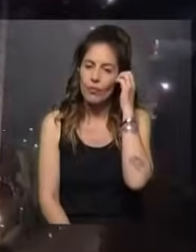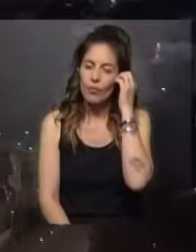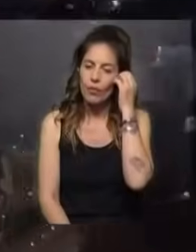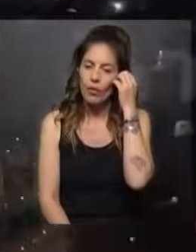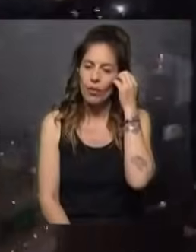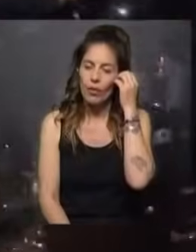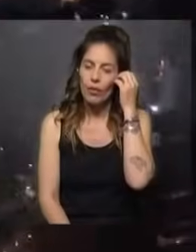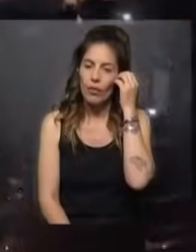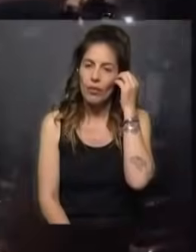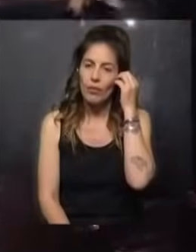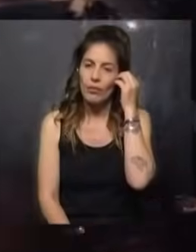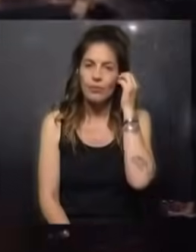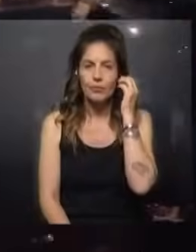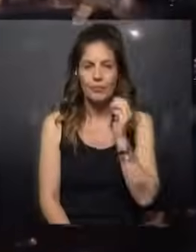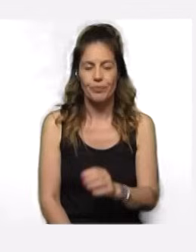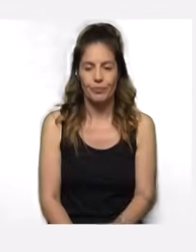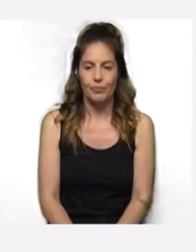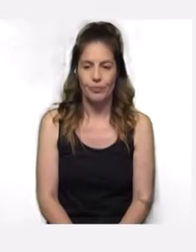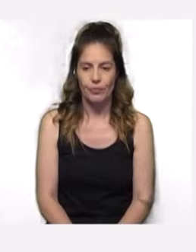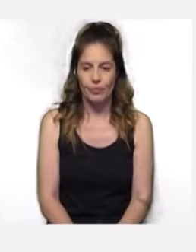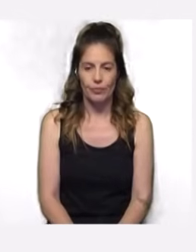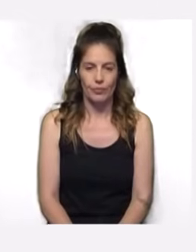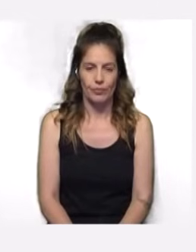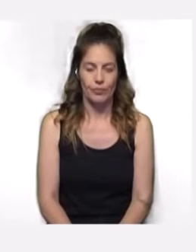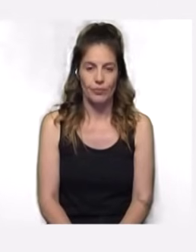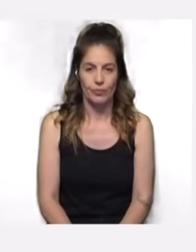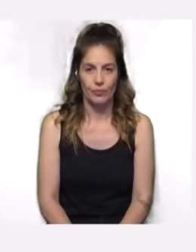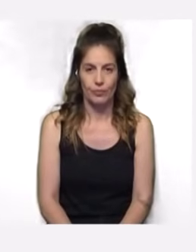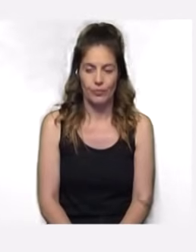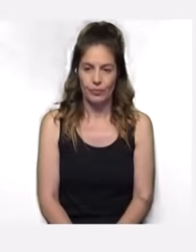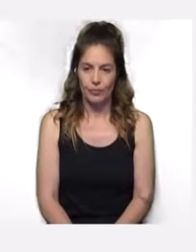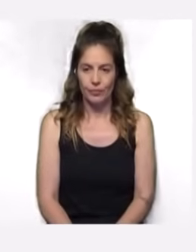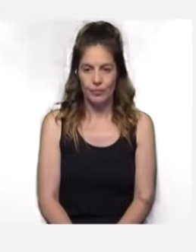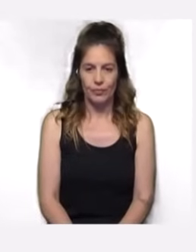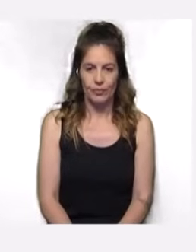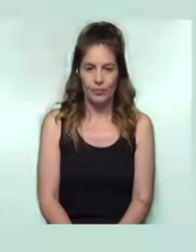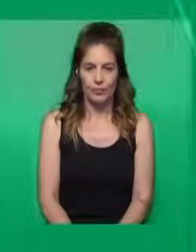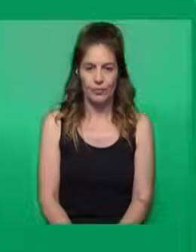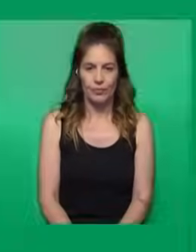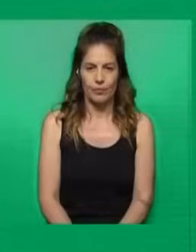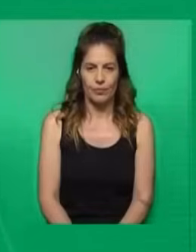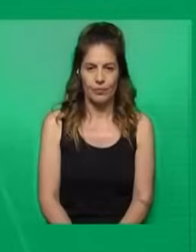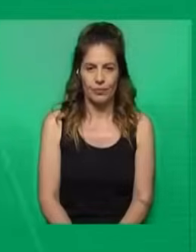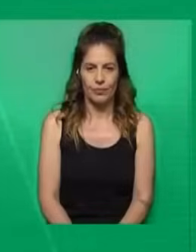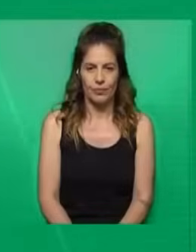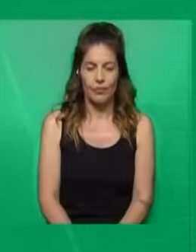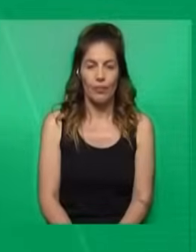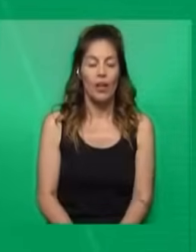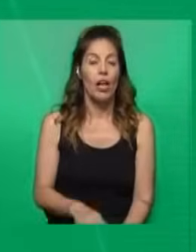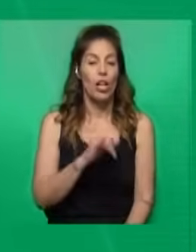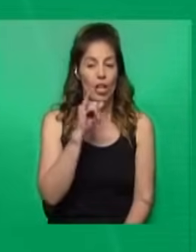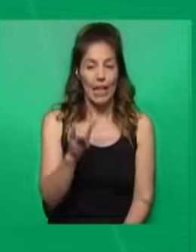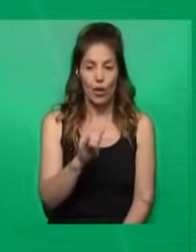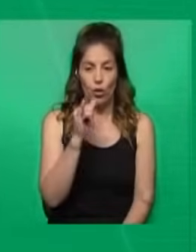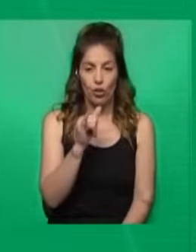antel conecta 5g con Uruguay para que vos te conectes con el futuro decíamos que dejábamos